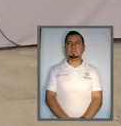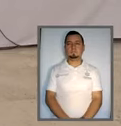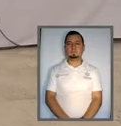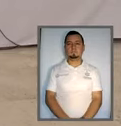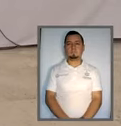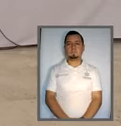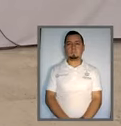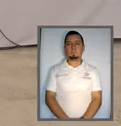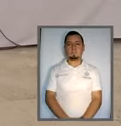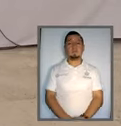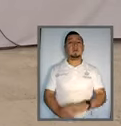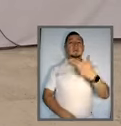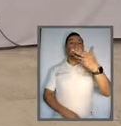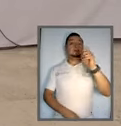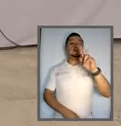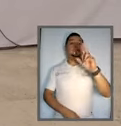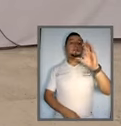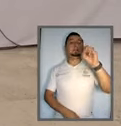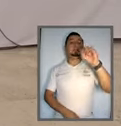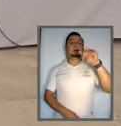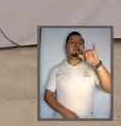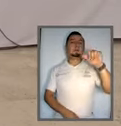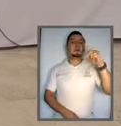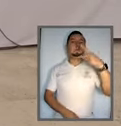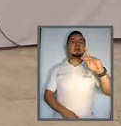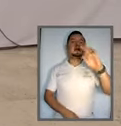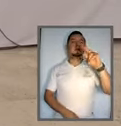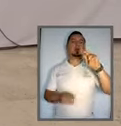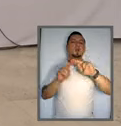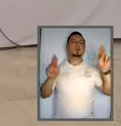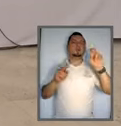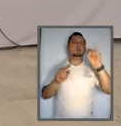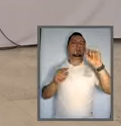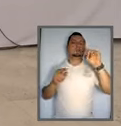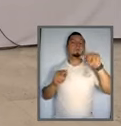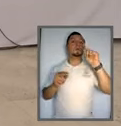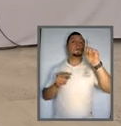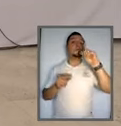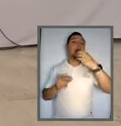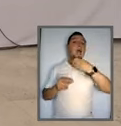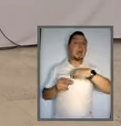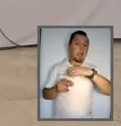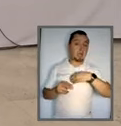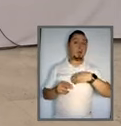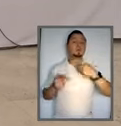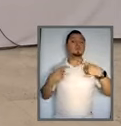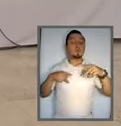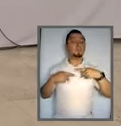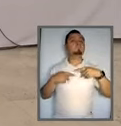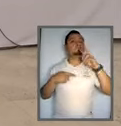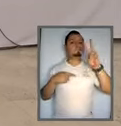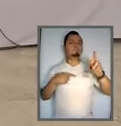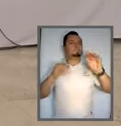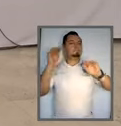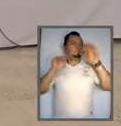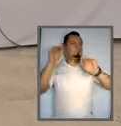Gracias. Héctor Escamilla, de Notisistema. Dos preguntas. La primera va en sentido que una queja o comentario de mucha población es la